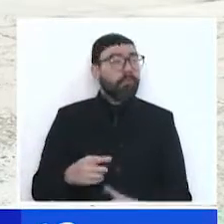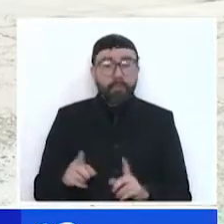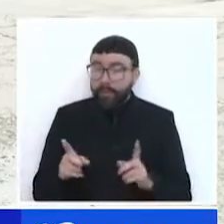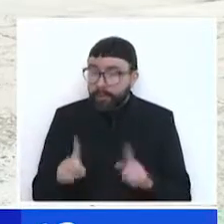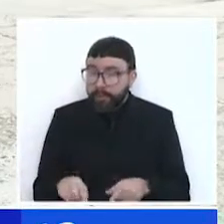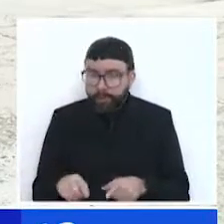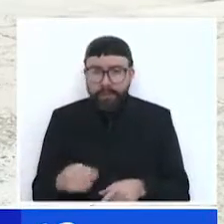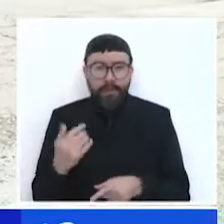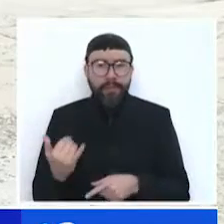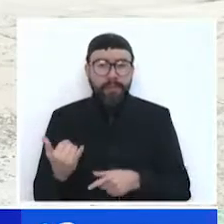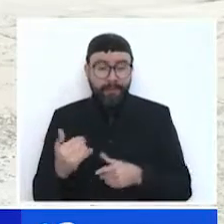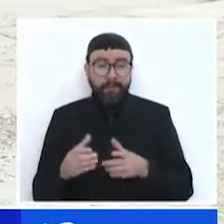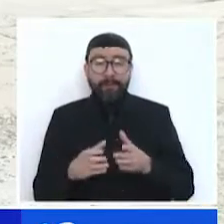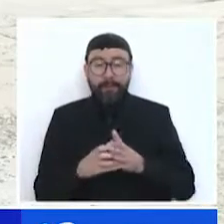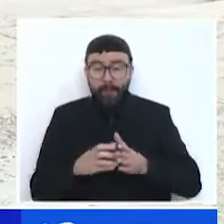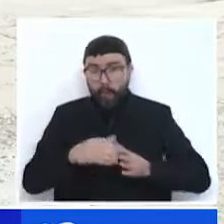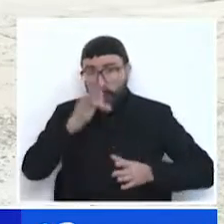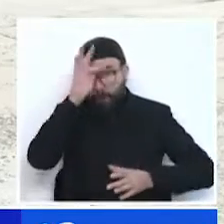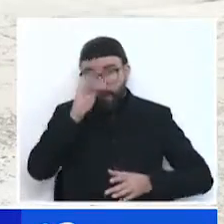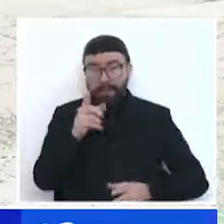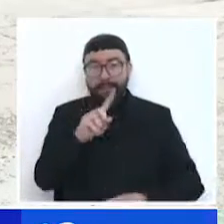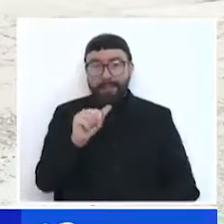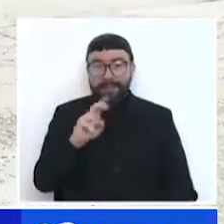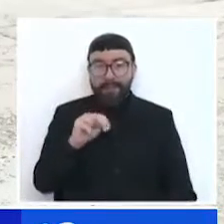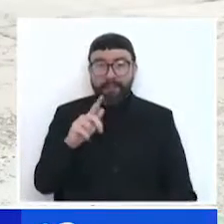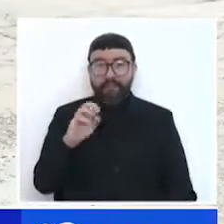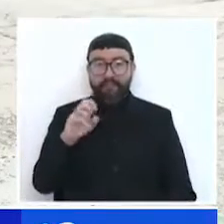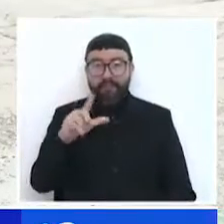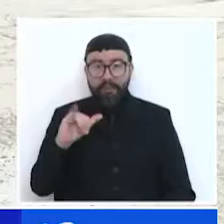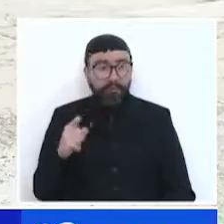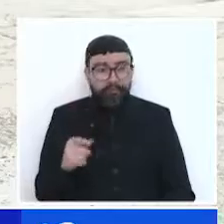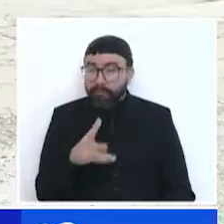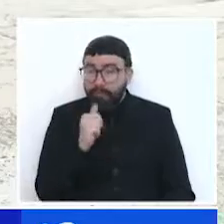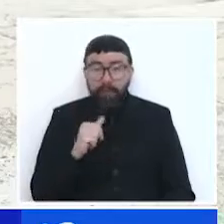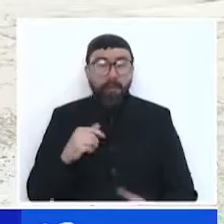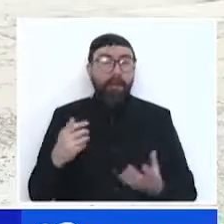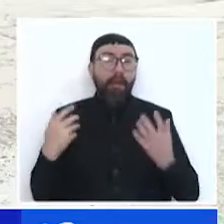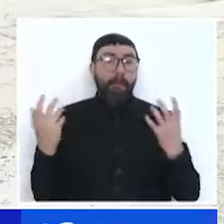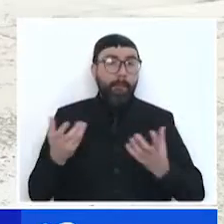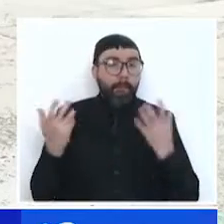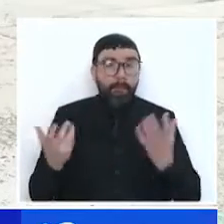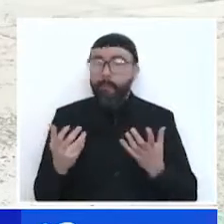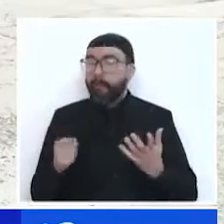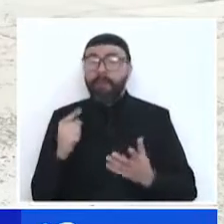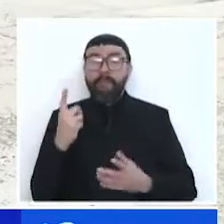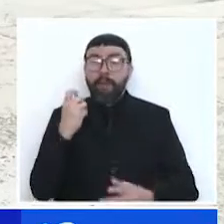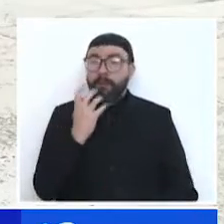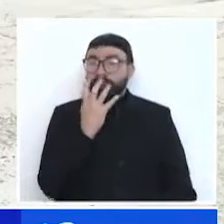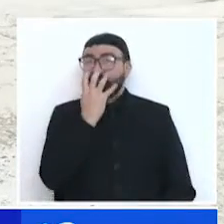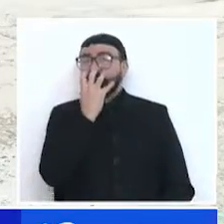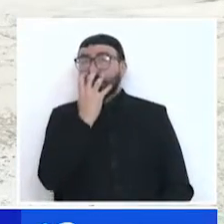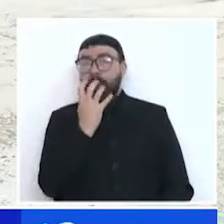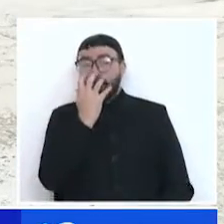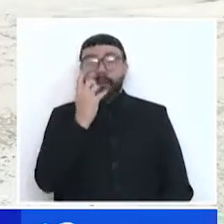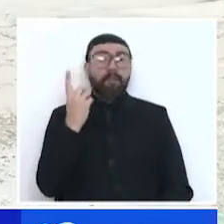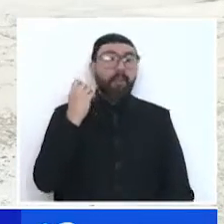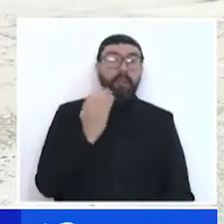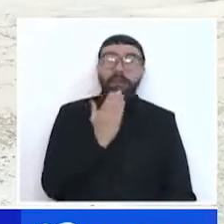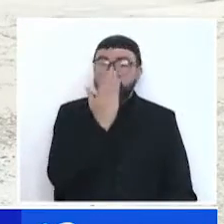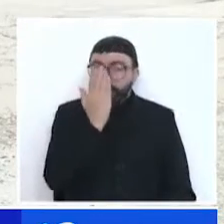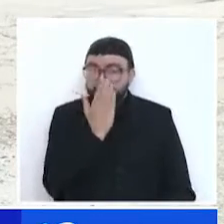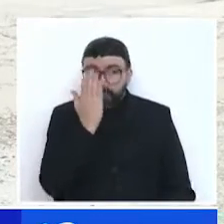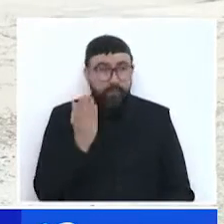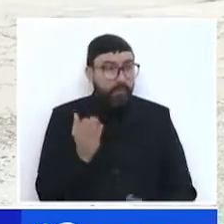el sistema sanitario en el Hospital San Félix. Hay escasez de ambulancias, hay escasez de ventiladores, hay escasez de oxígeno, pero a pesar de